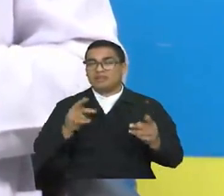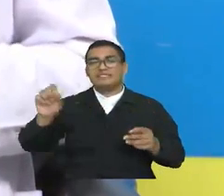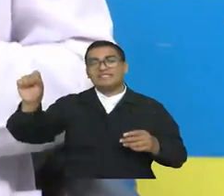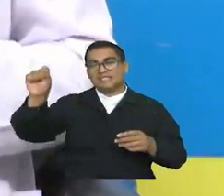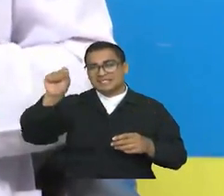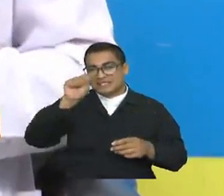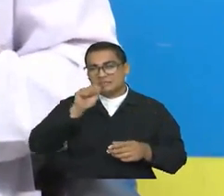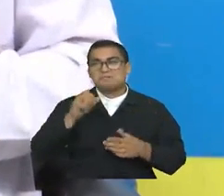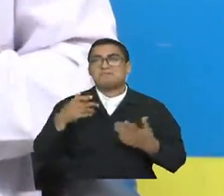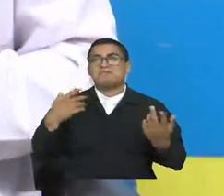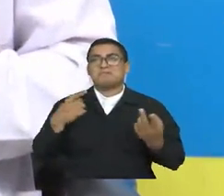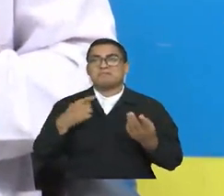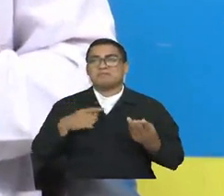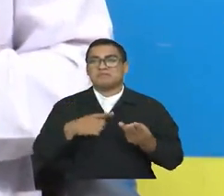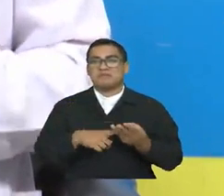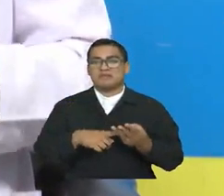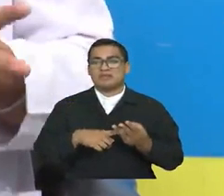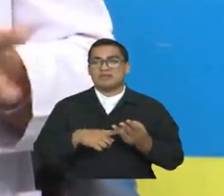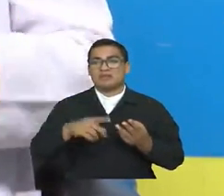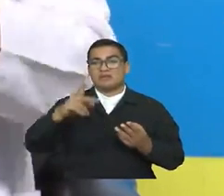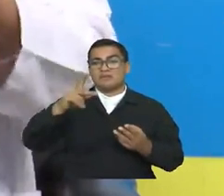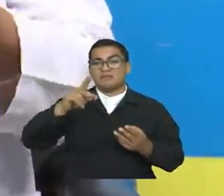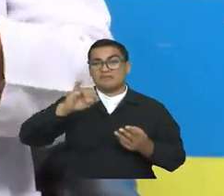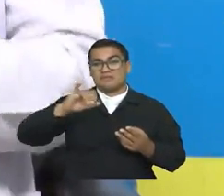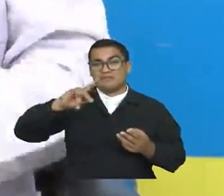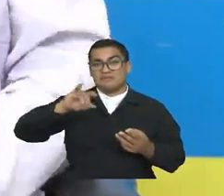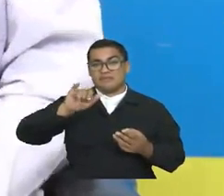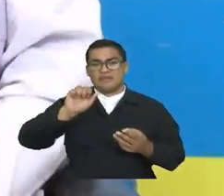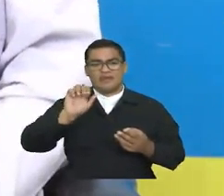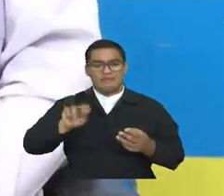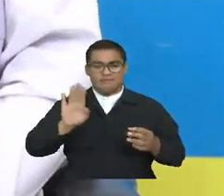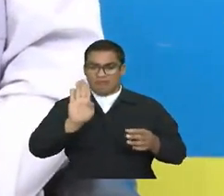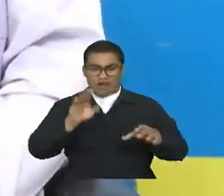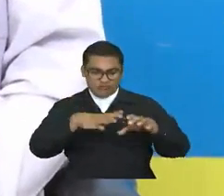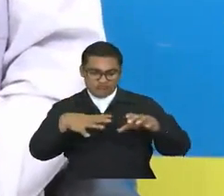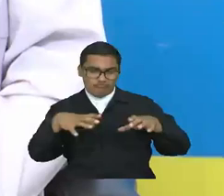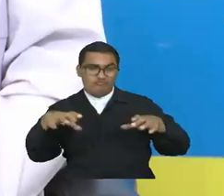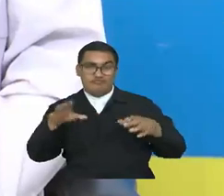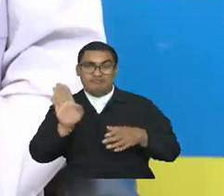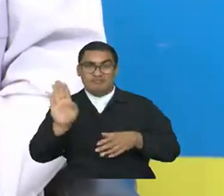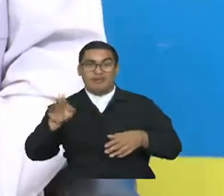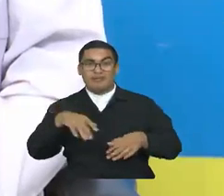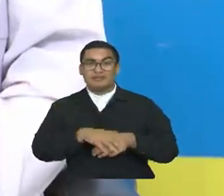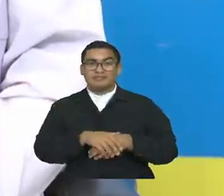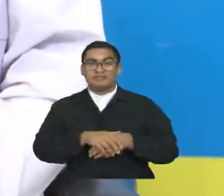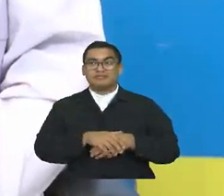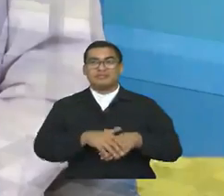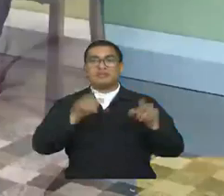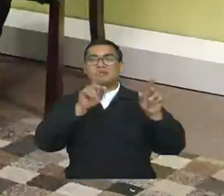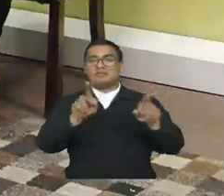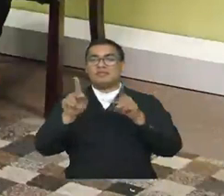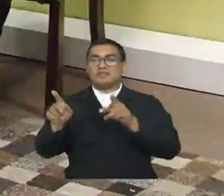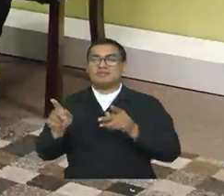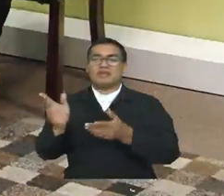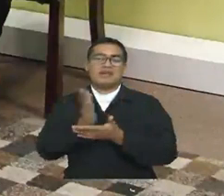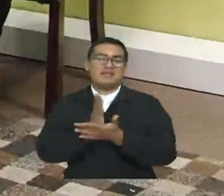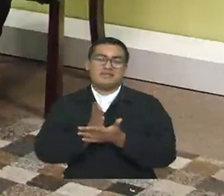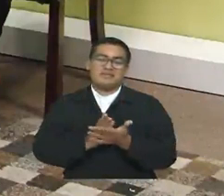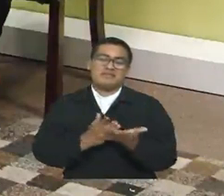zanahoria, está el pipián, que son casi siempre los que están de... Hay personas que hacen, por ejemplo, tortitas